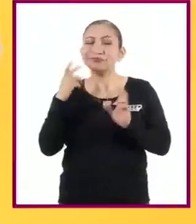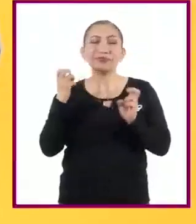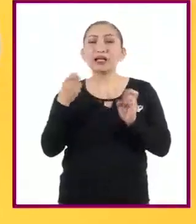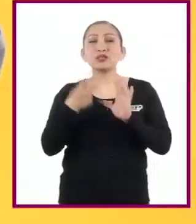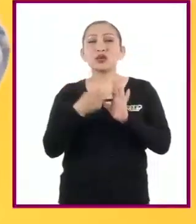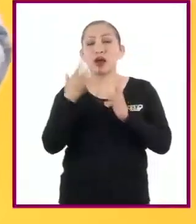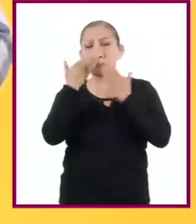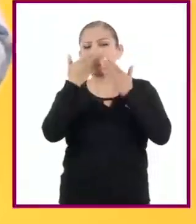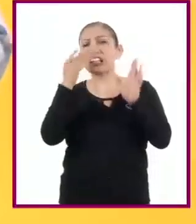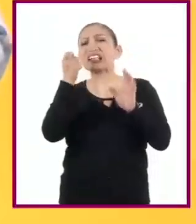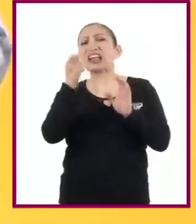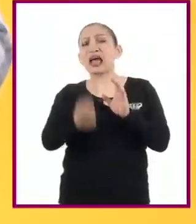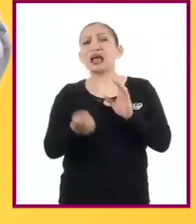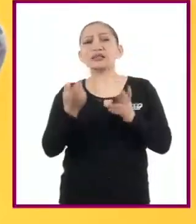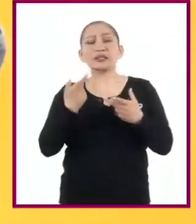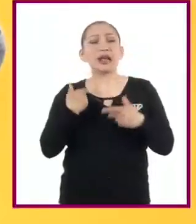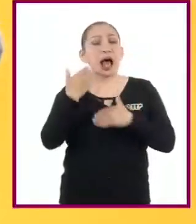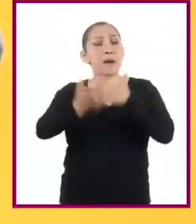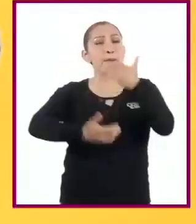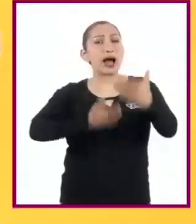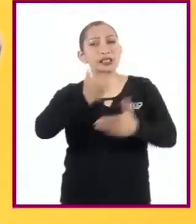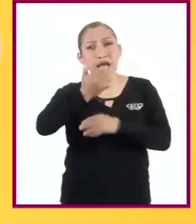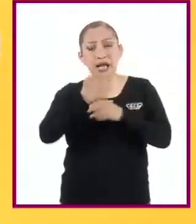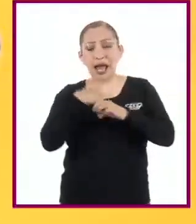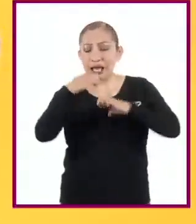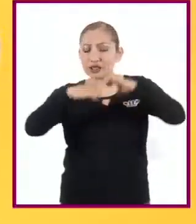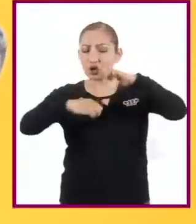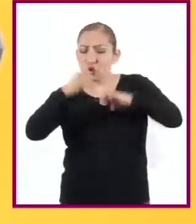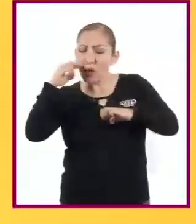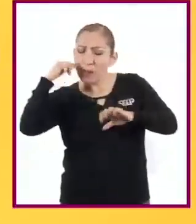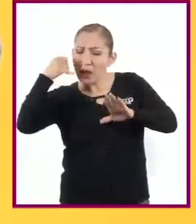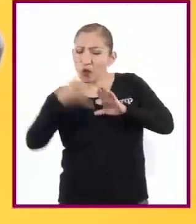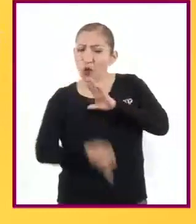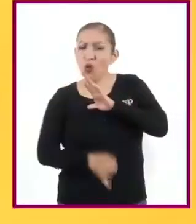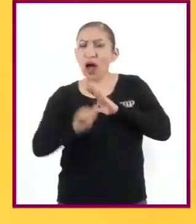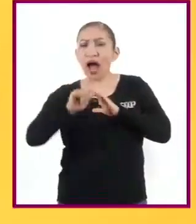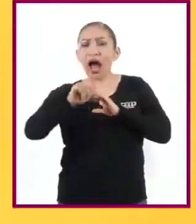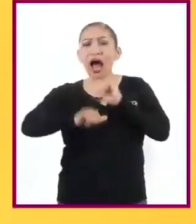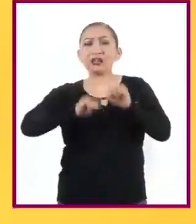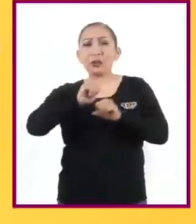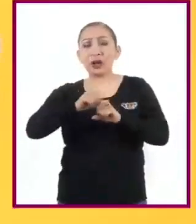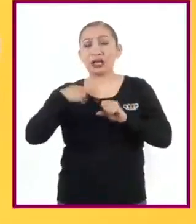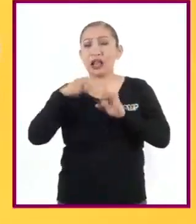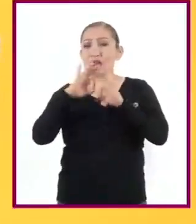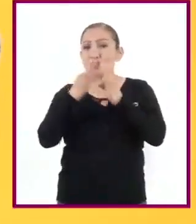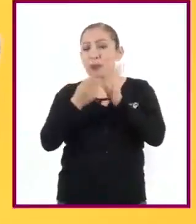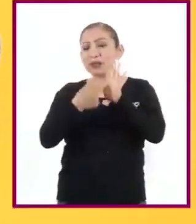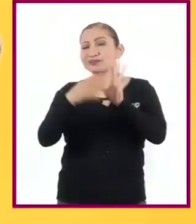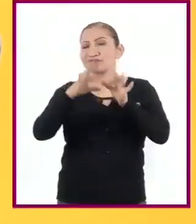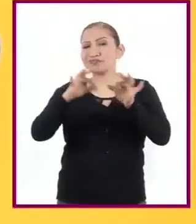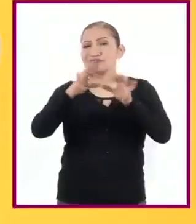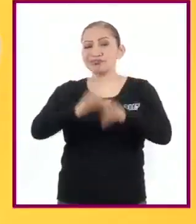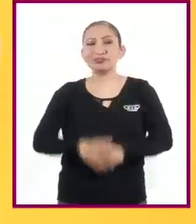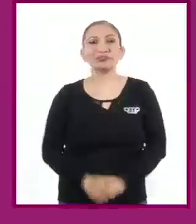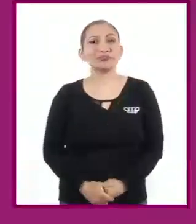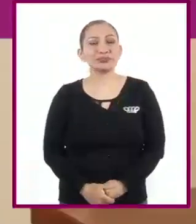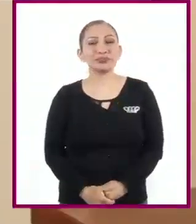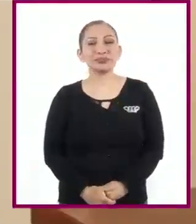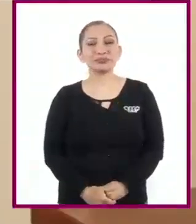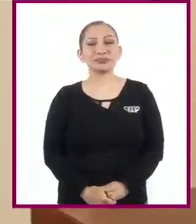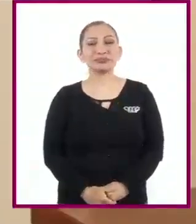un panorama de los avances en la estructura del átomo y los modelos que le explican.